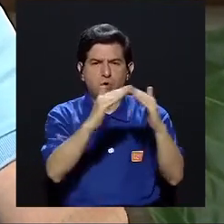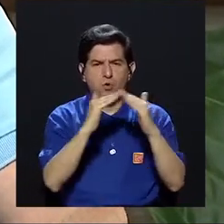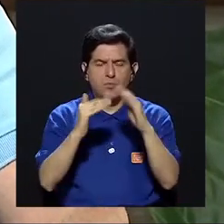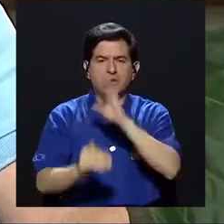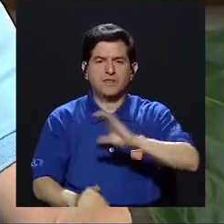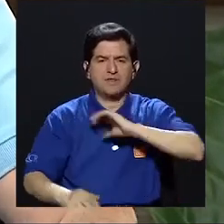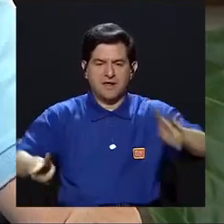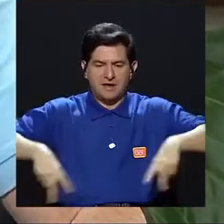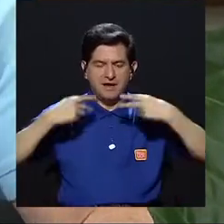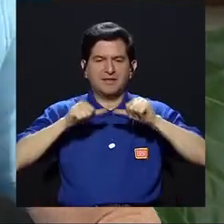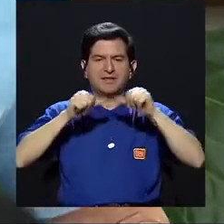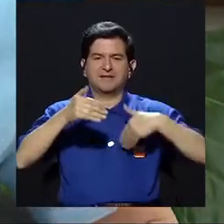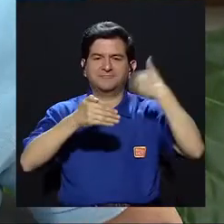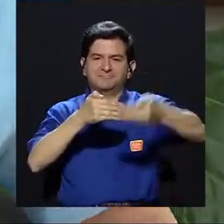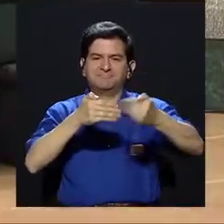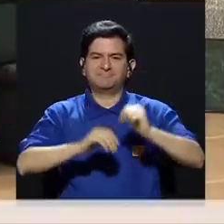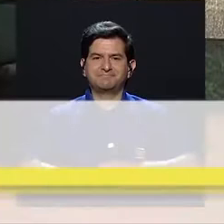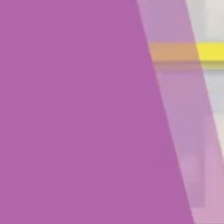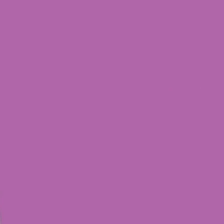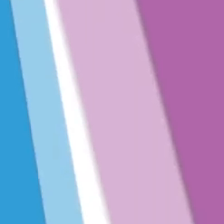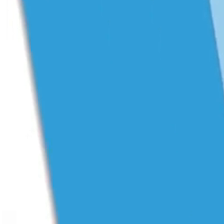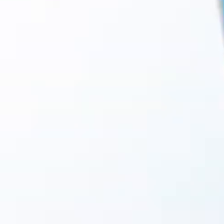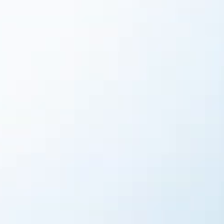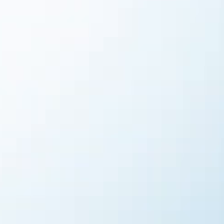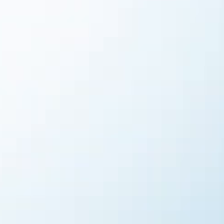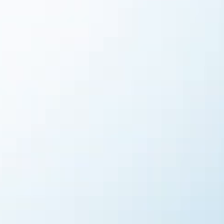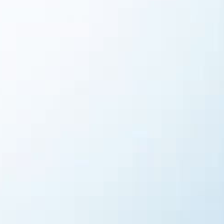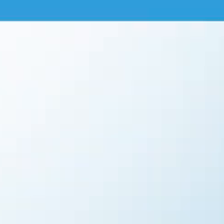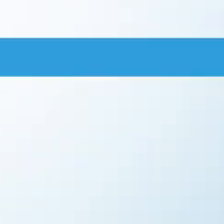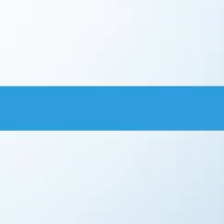comunidad y calidad de vida. Ya regresamos.